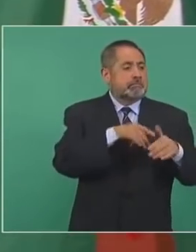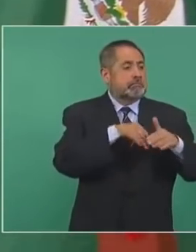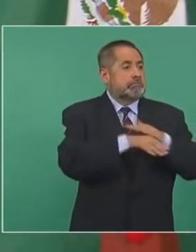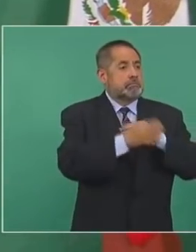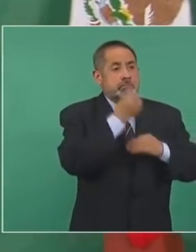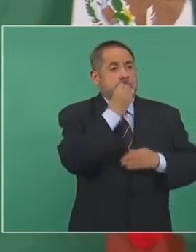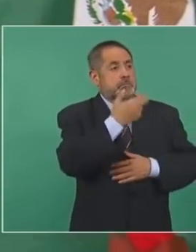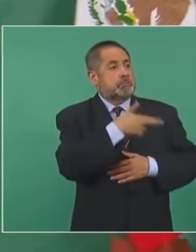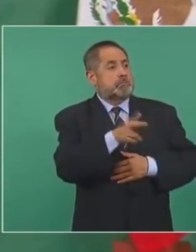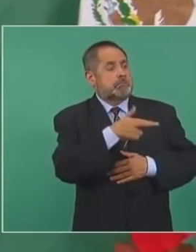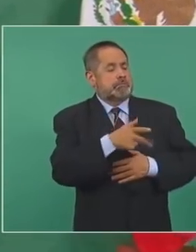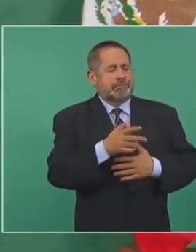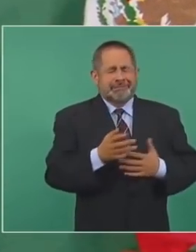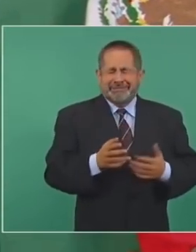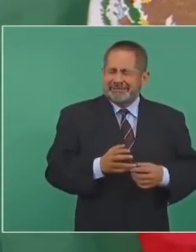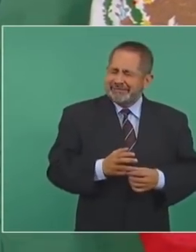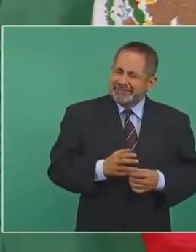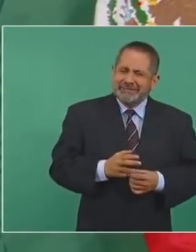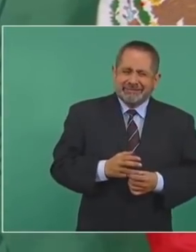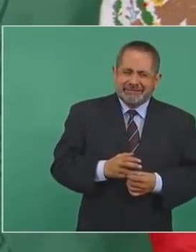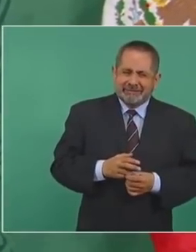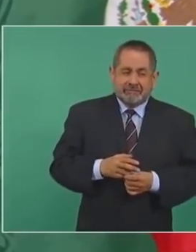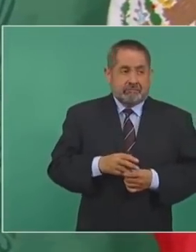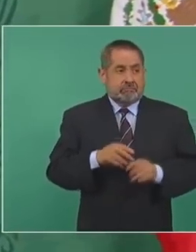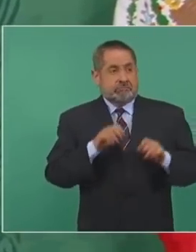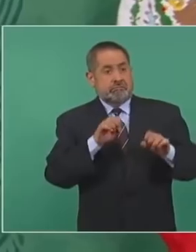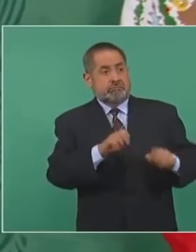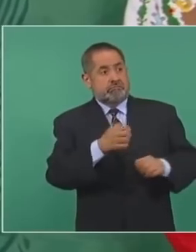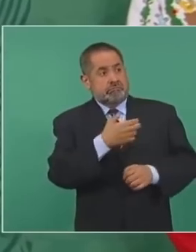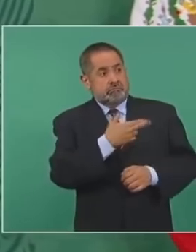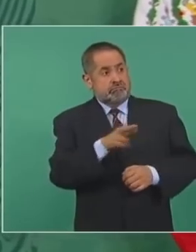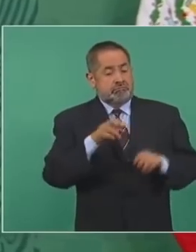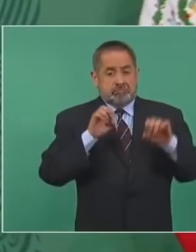en un restaurante de lujo.